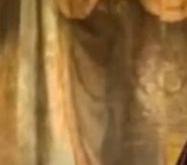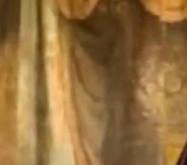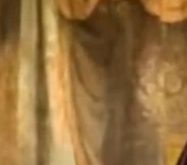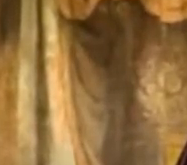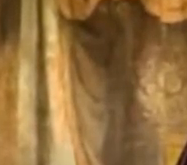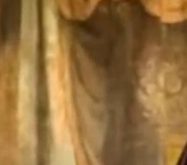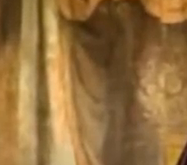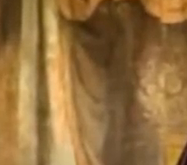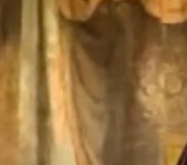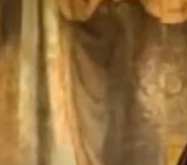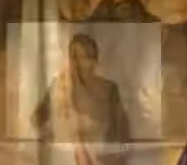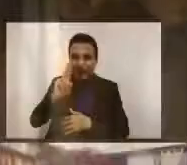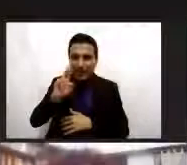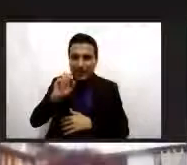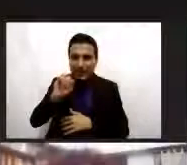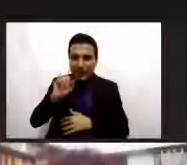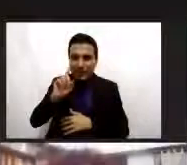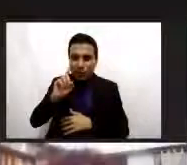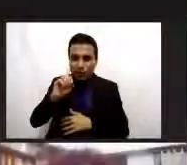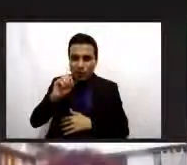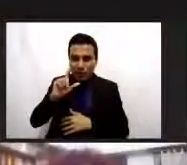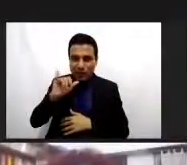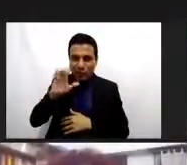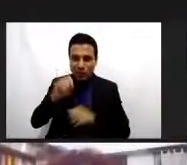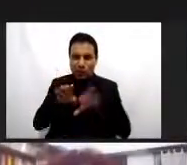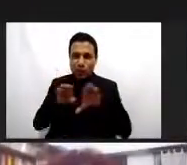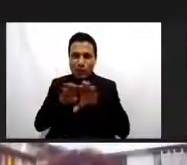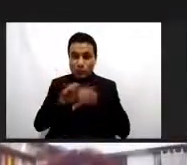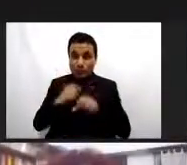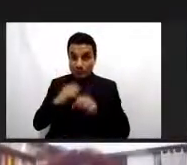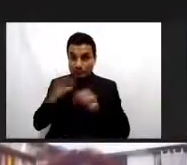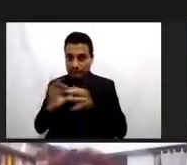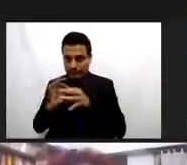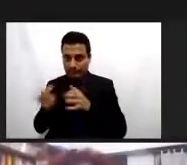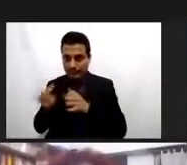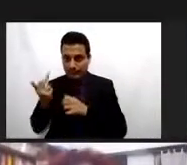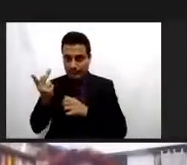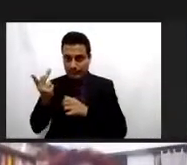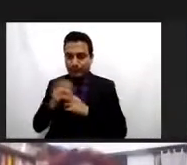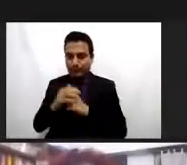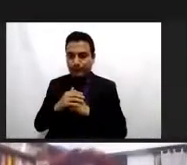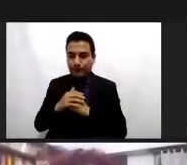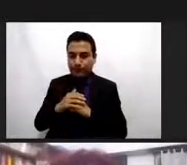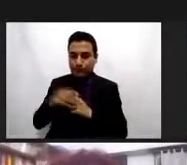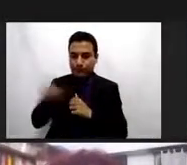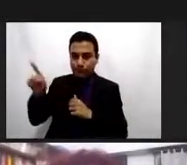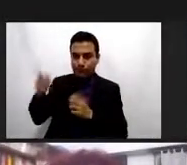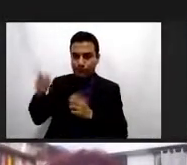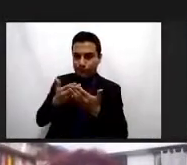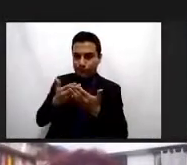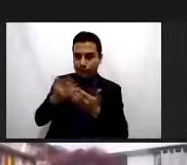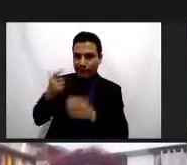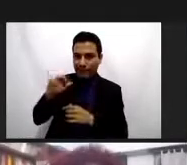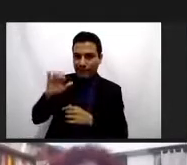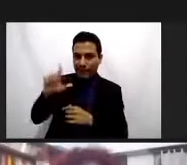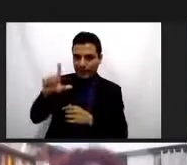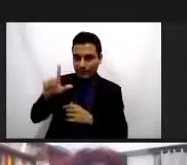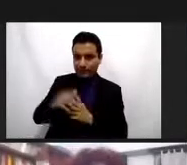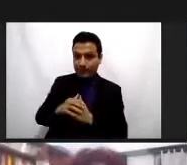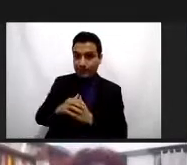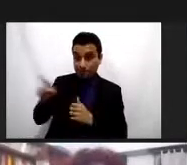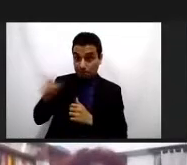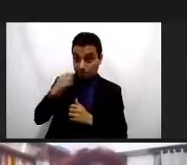cómo estimular el proceso pareidólico. Y yo lo engancharía esto con la pregunta que está proponiendo Gabriel. Gabriel,